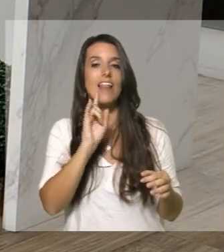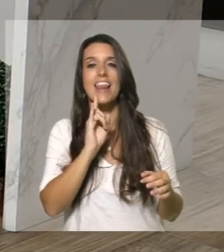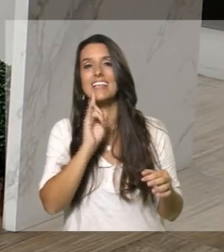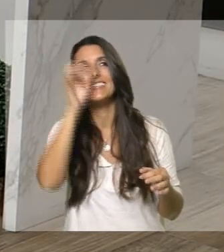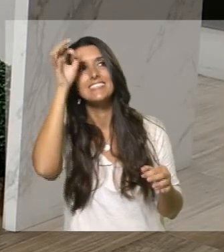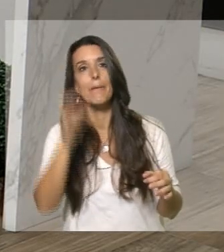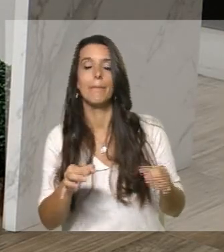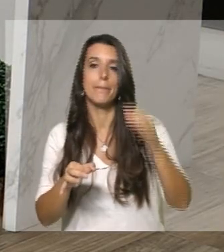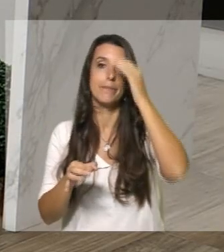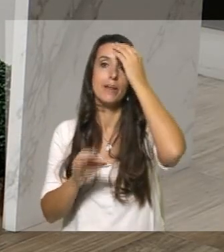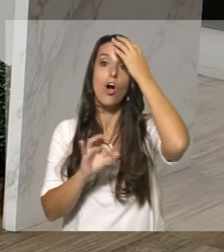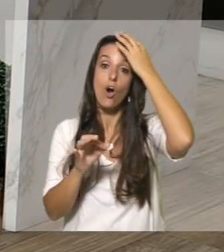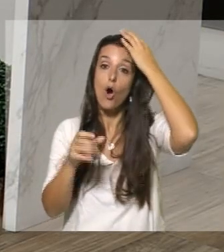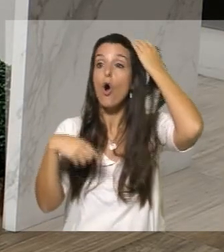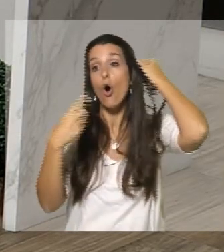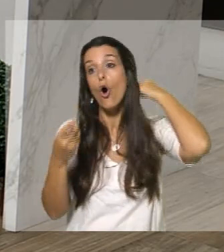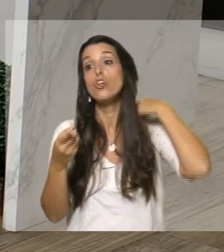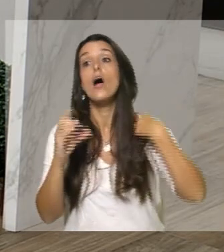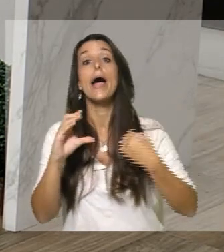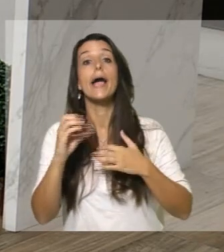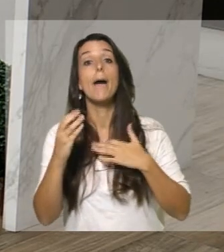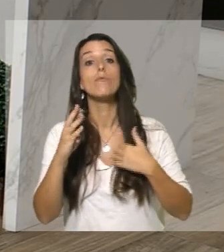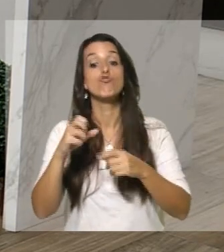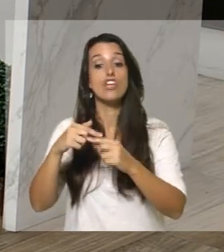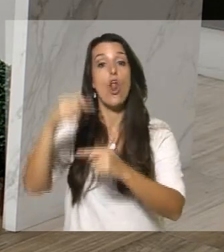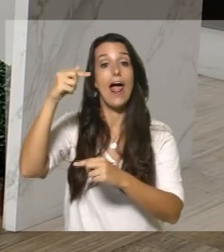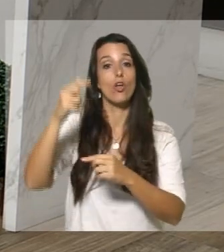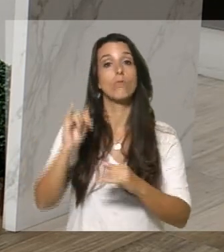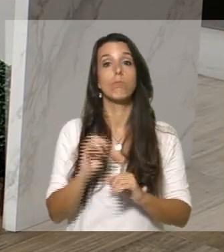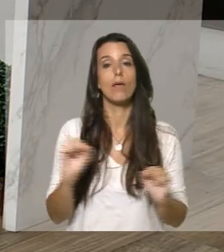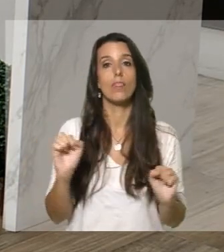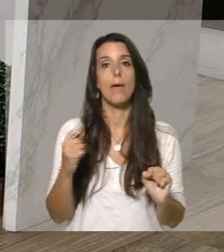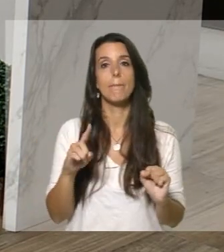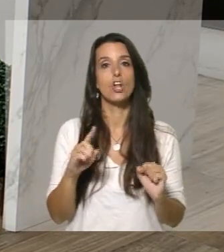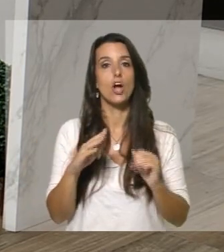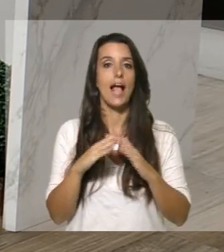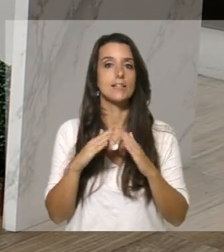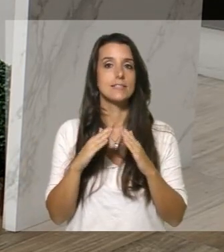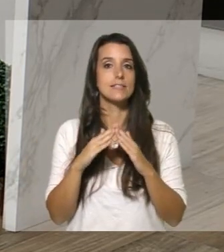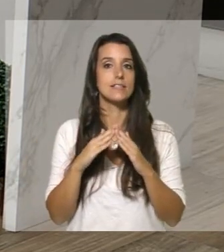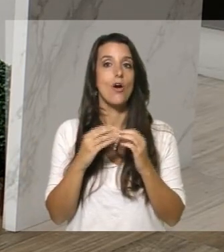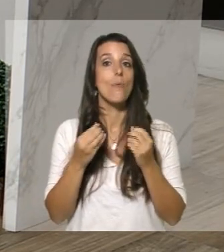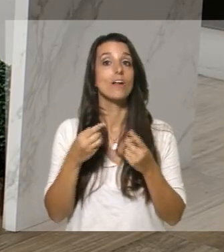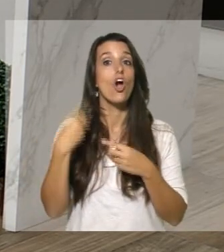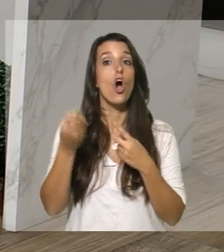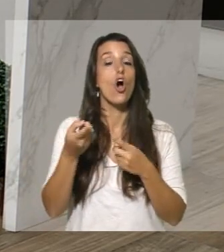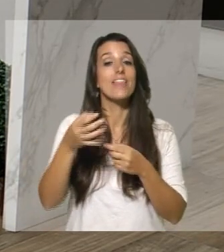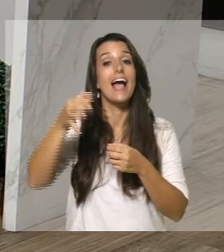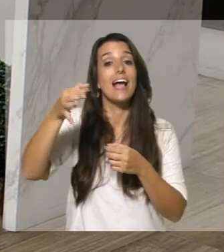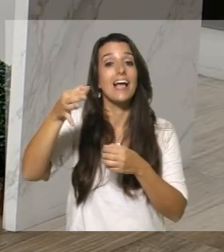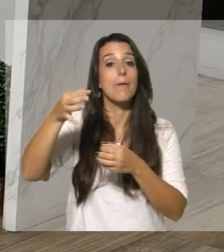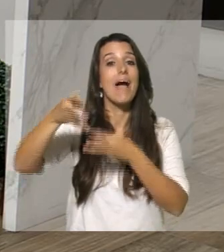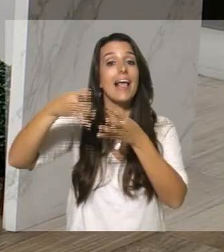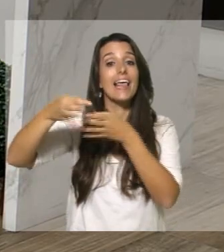puedo. Un capuchino también puede ser, sí. ¿Pero un capuchino en la casa? No, porque está la de las cápsulas. Hay gente que